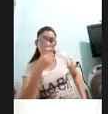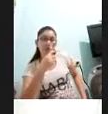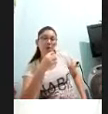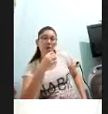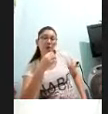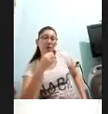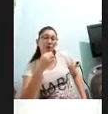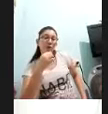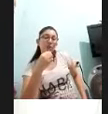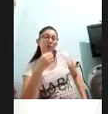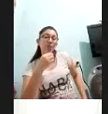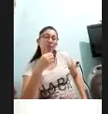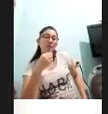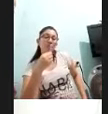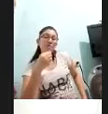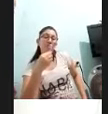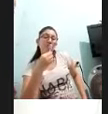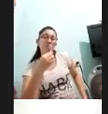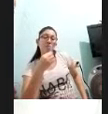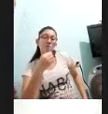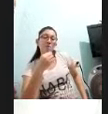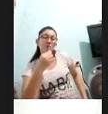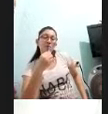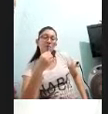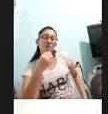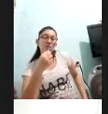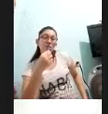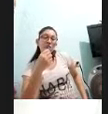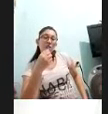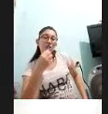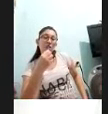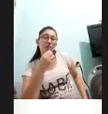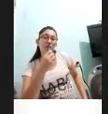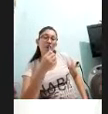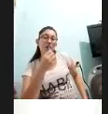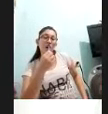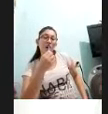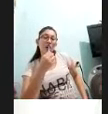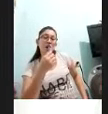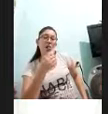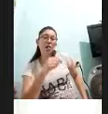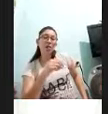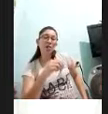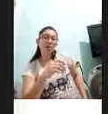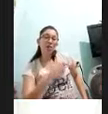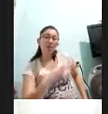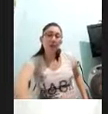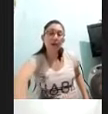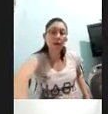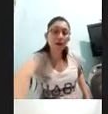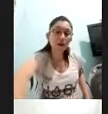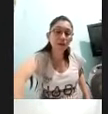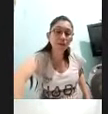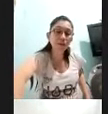empezar con la primera palabra, con la primera letra del abecedario. ¿Cuál es la primera letra del abecedario?